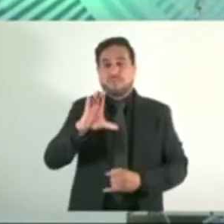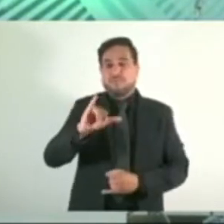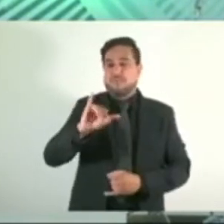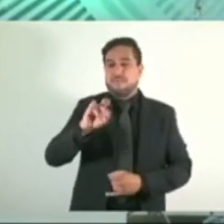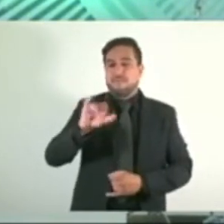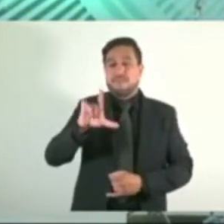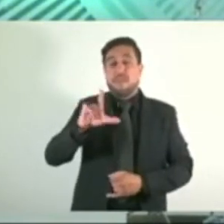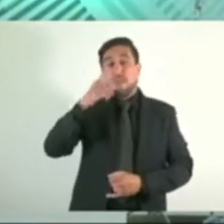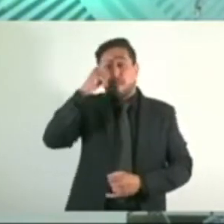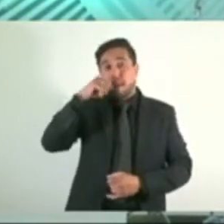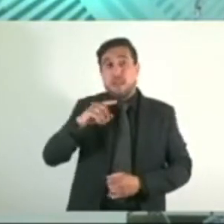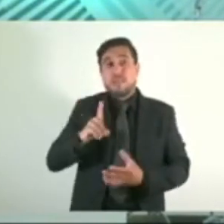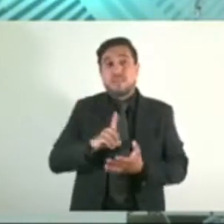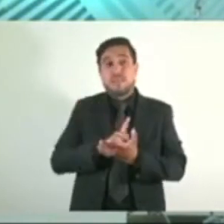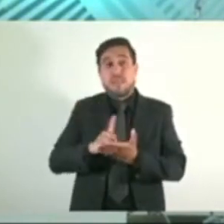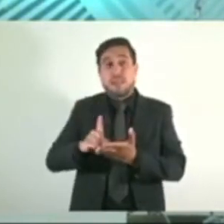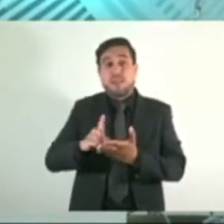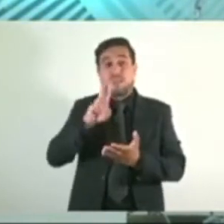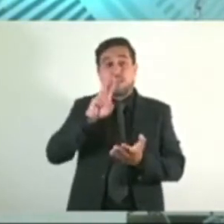Derecho en México